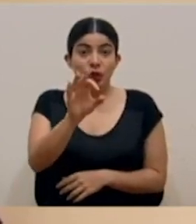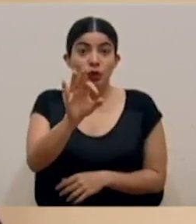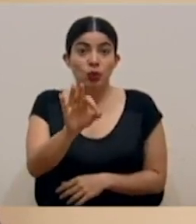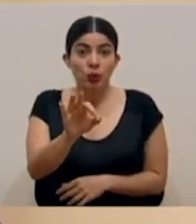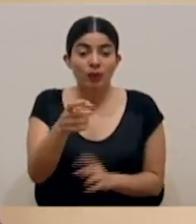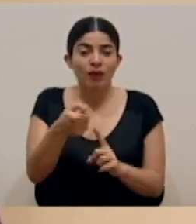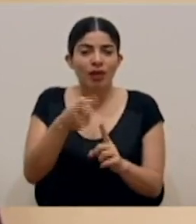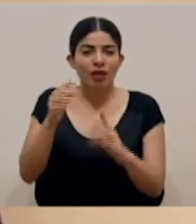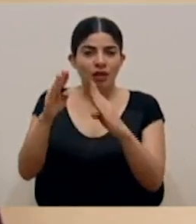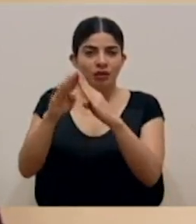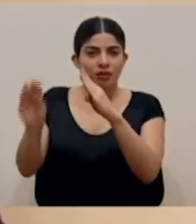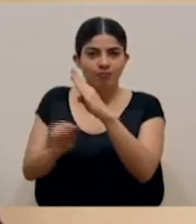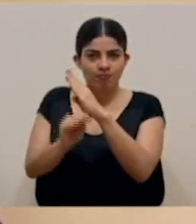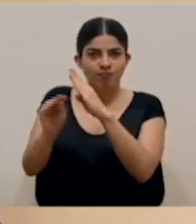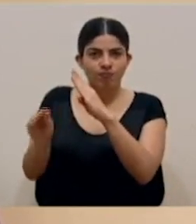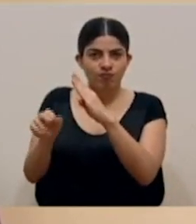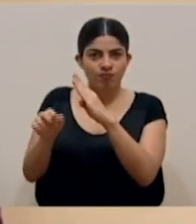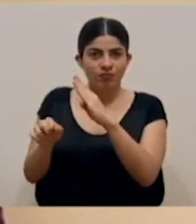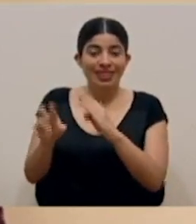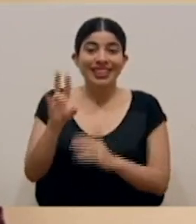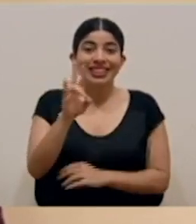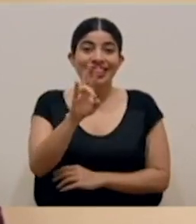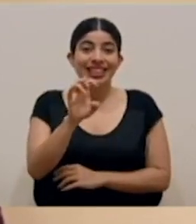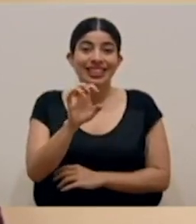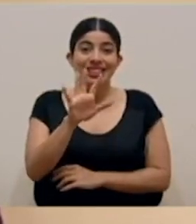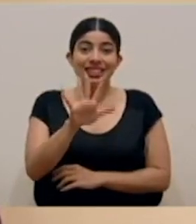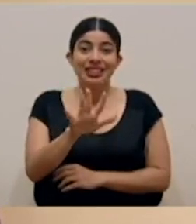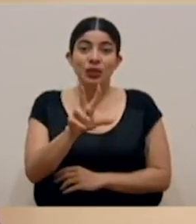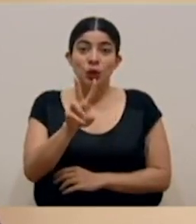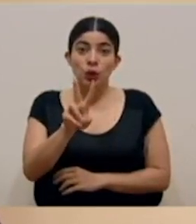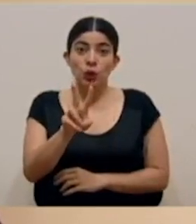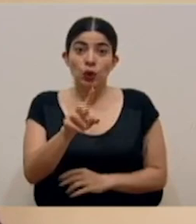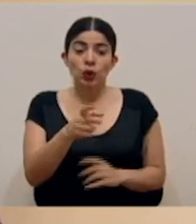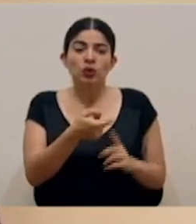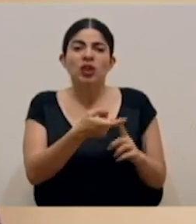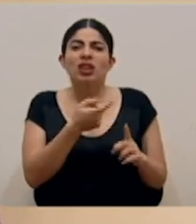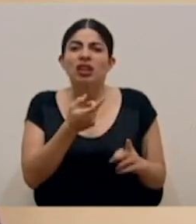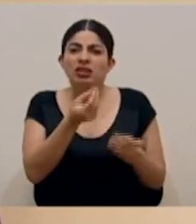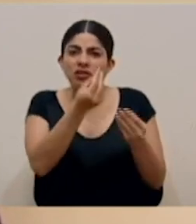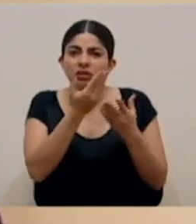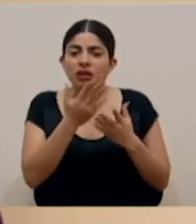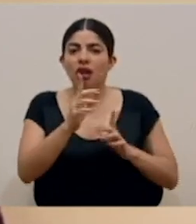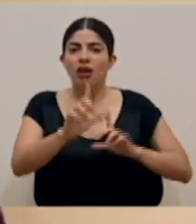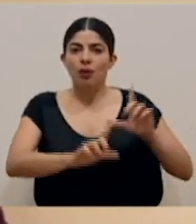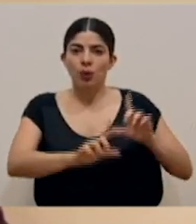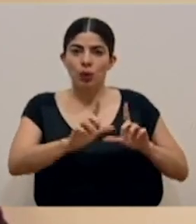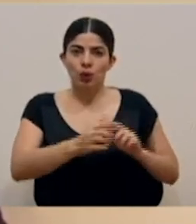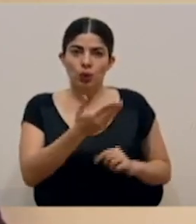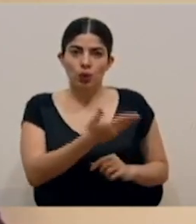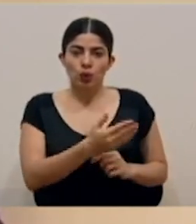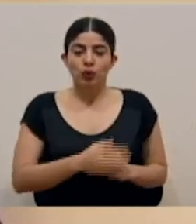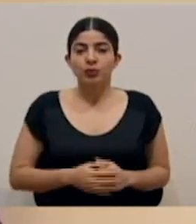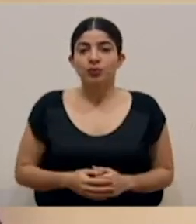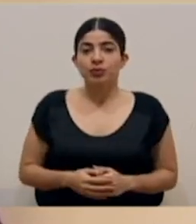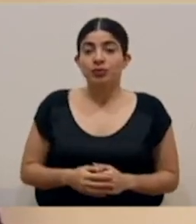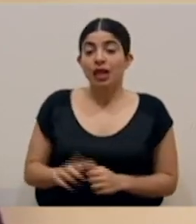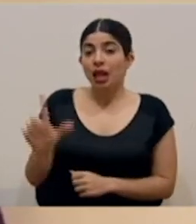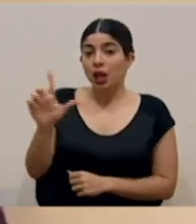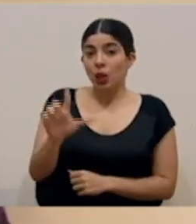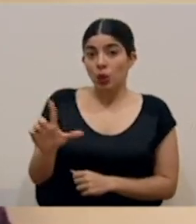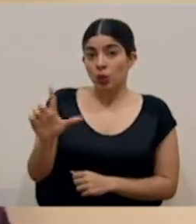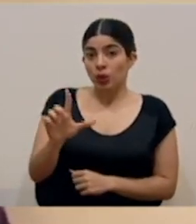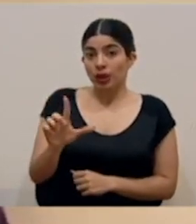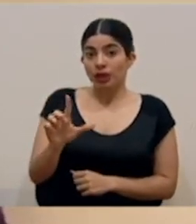son por nexo epidemiológico y 752 son por laboratorio. En el caso del